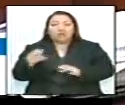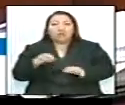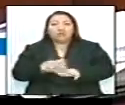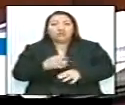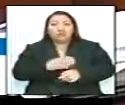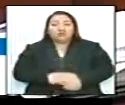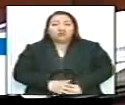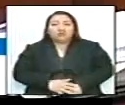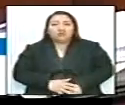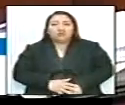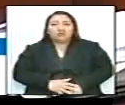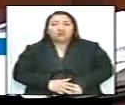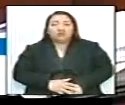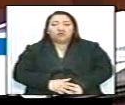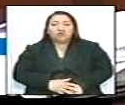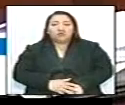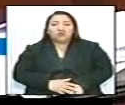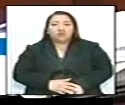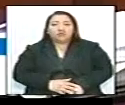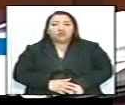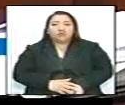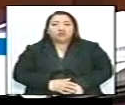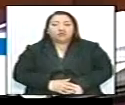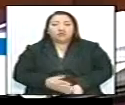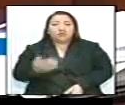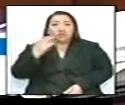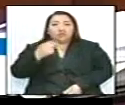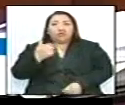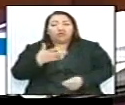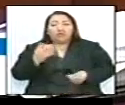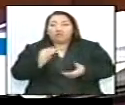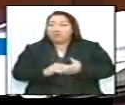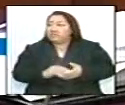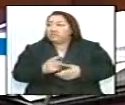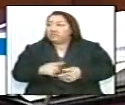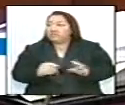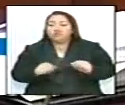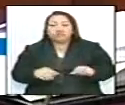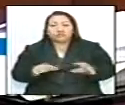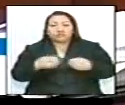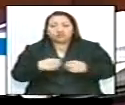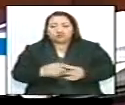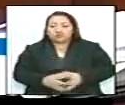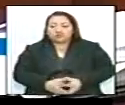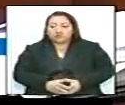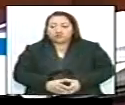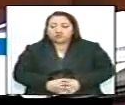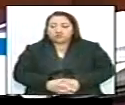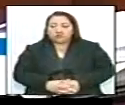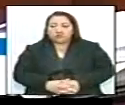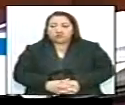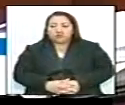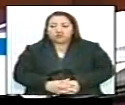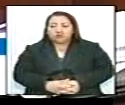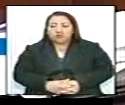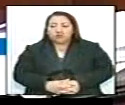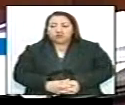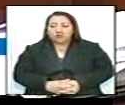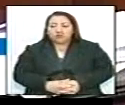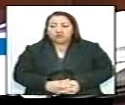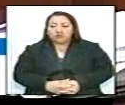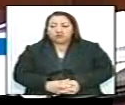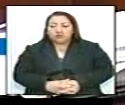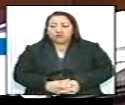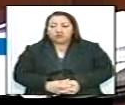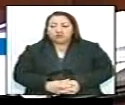del APRA y otras bancadas. Y consecuentemente es viable no lo que acabamos de decir, y